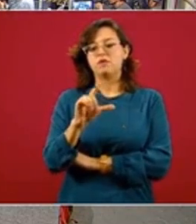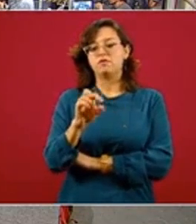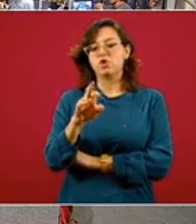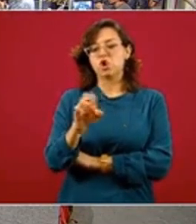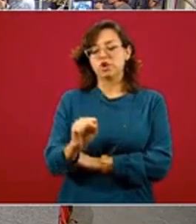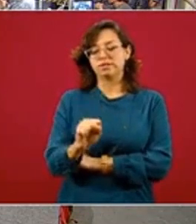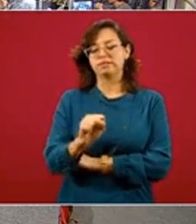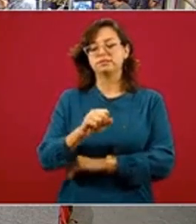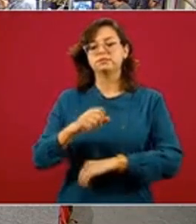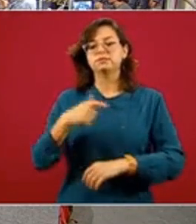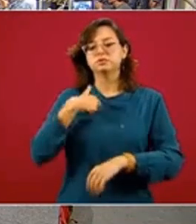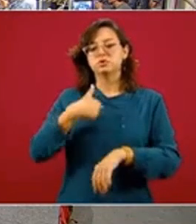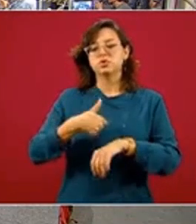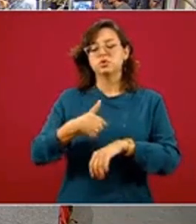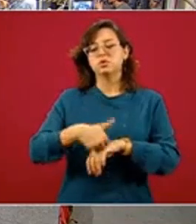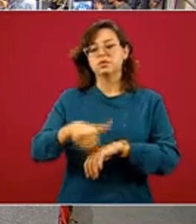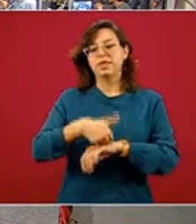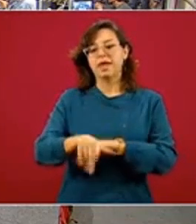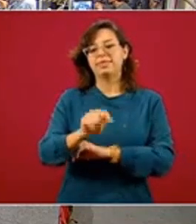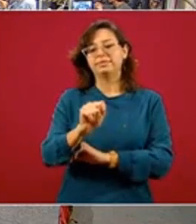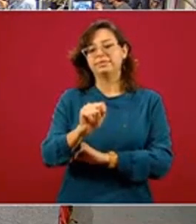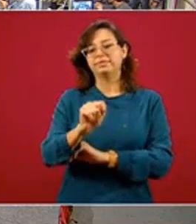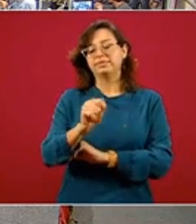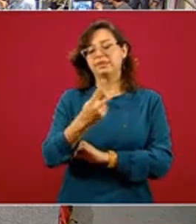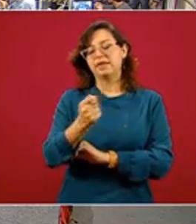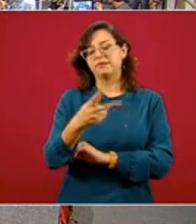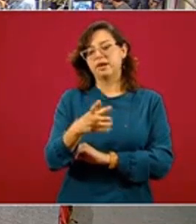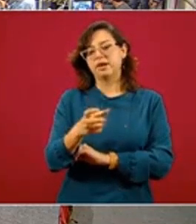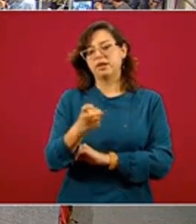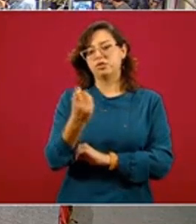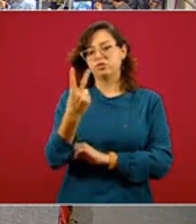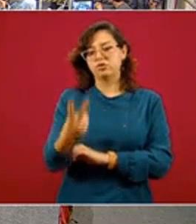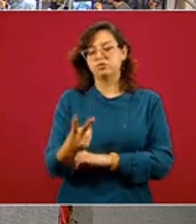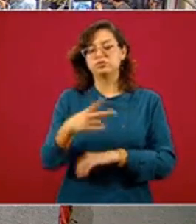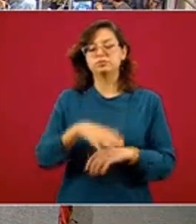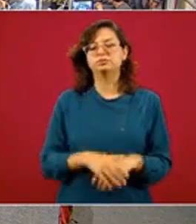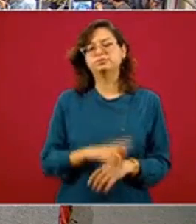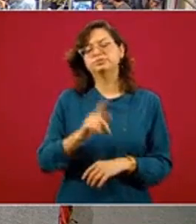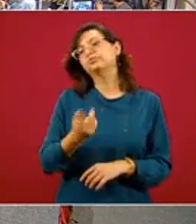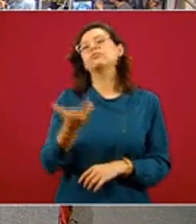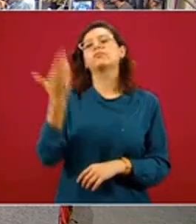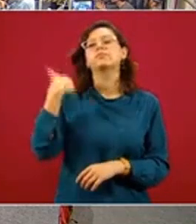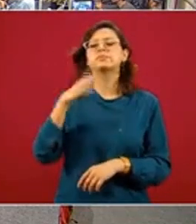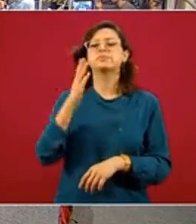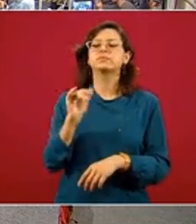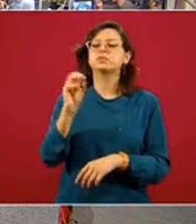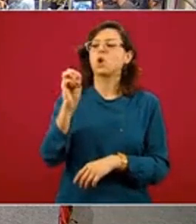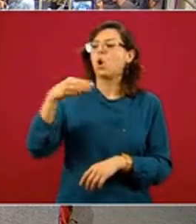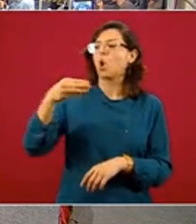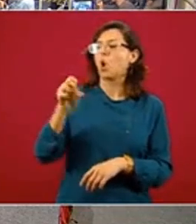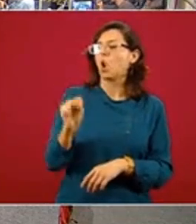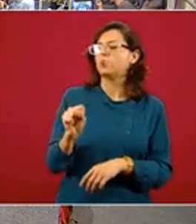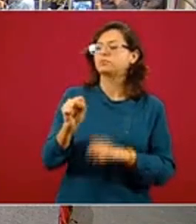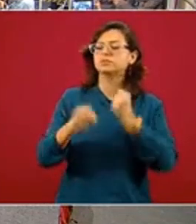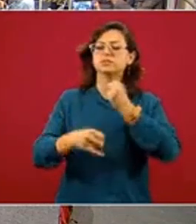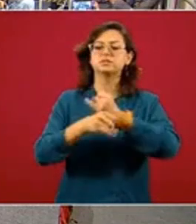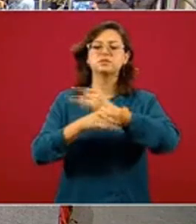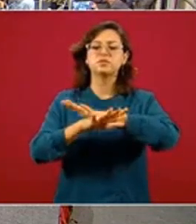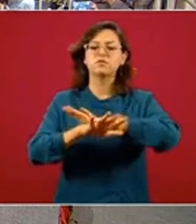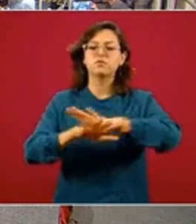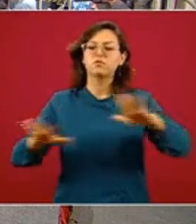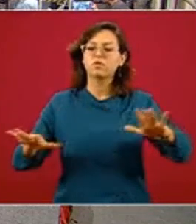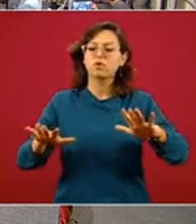por una información que daba a conocer la Organización Mundial de la Salud hace unos días, en el sentido de que